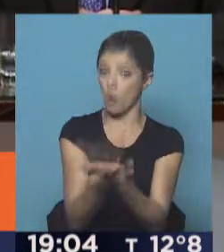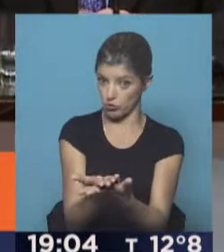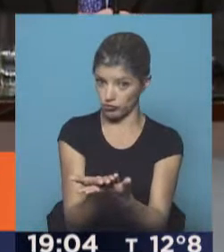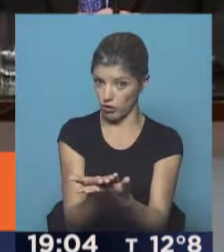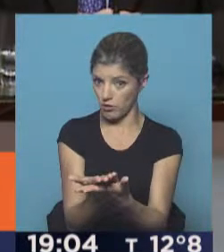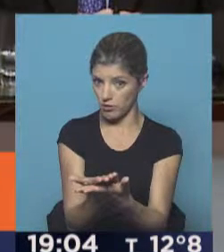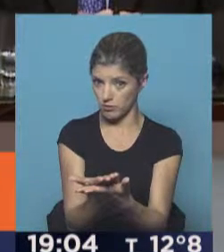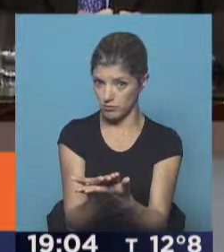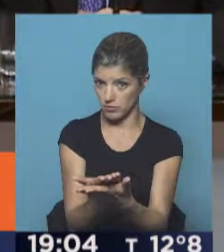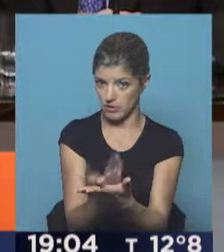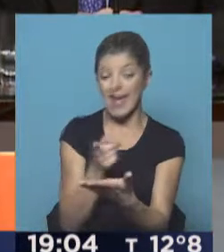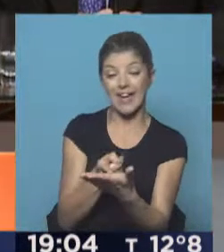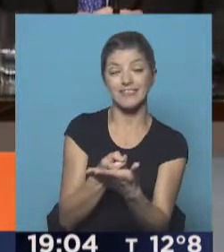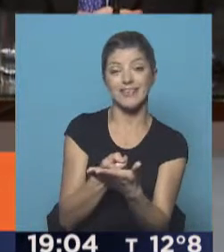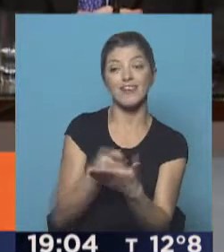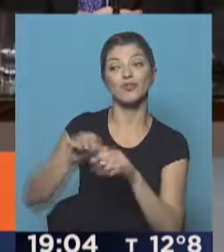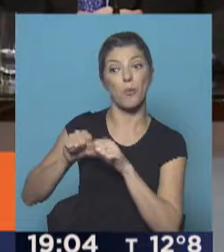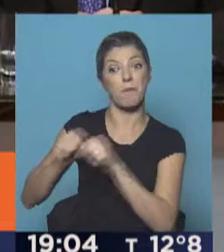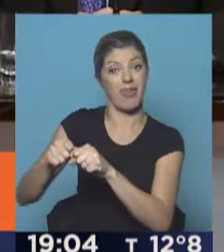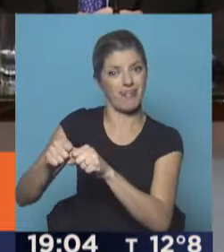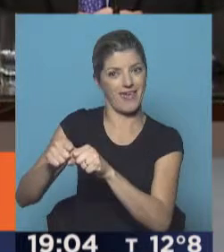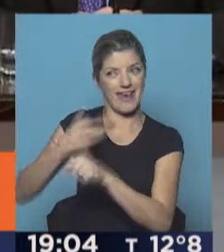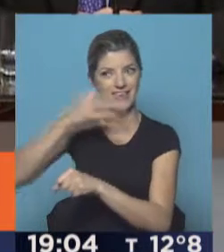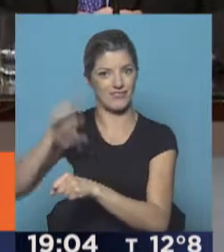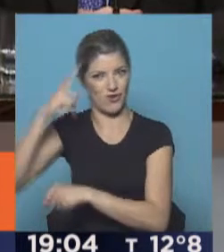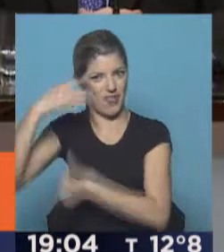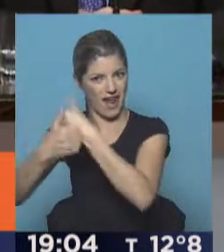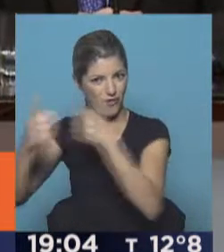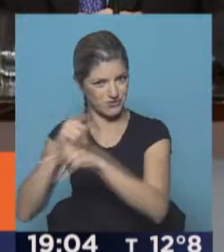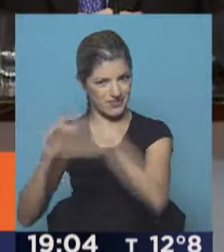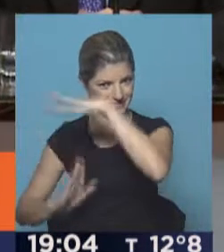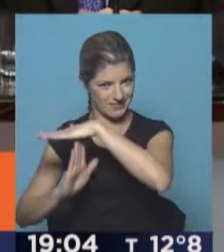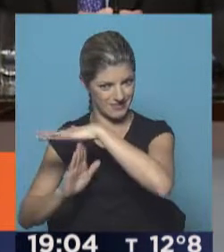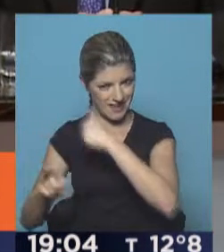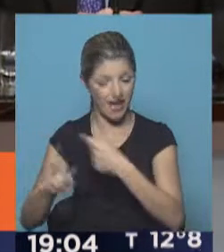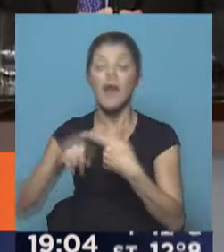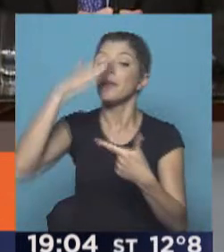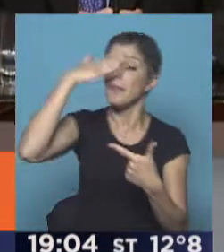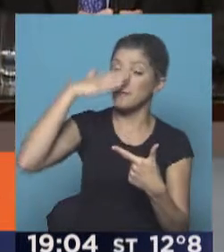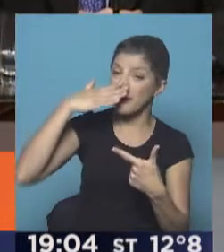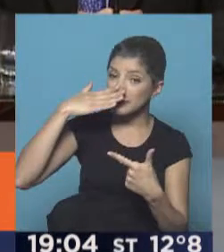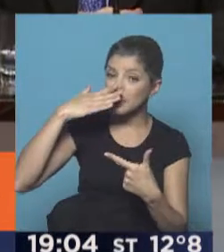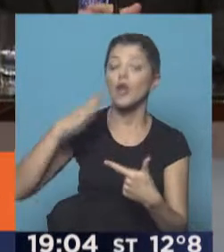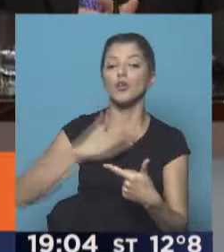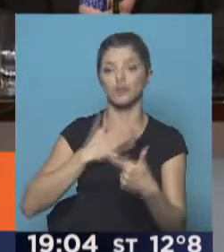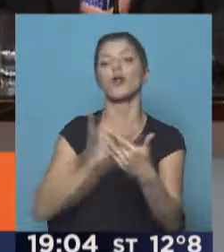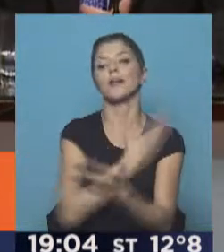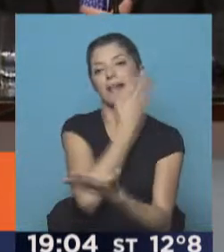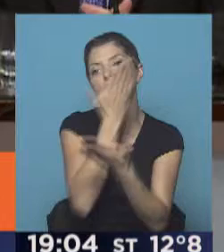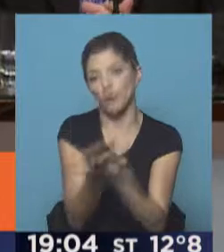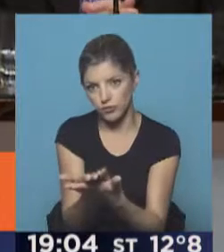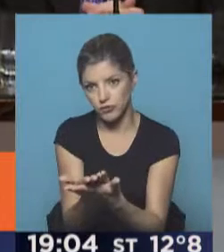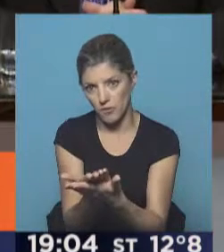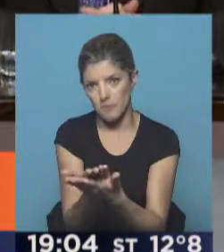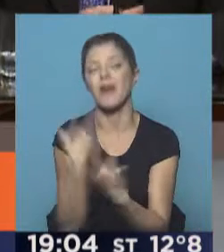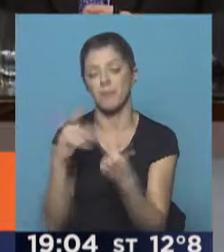que suspende la aplicación del fallo, y después planteamos la resolución que permite esta refacturación, ¿no?, para que no